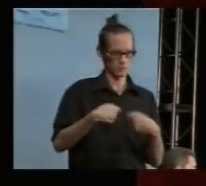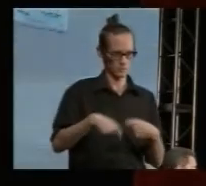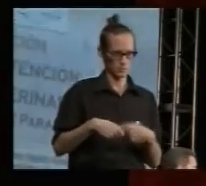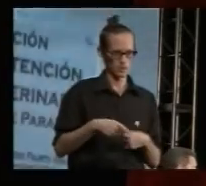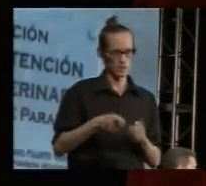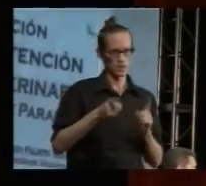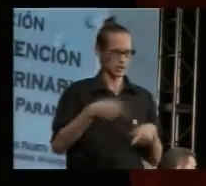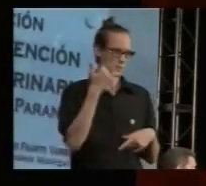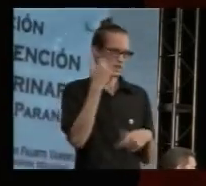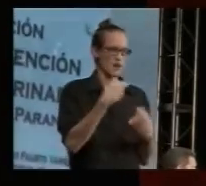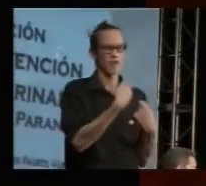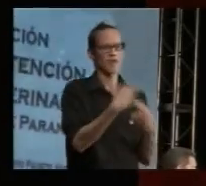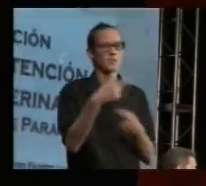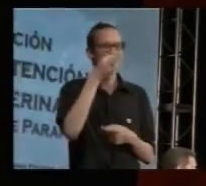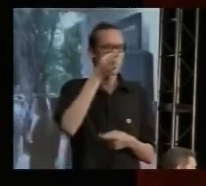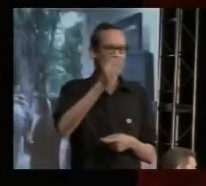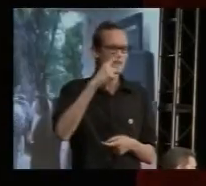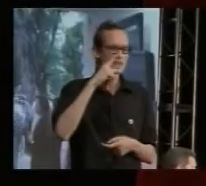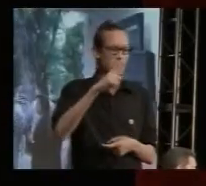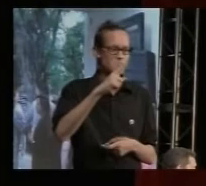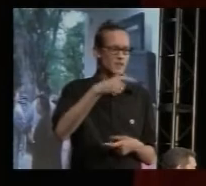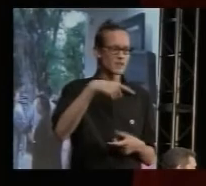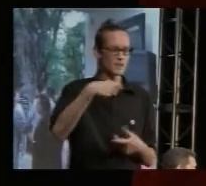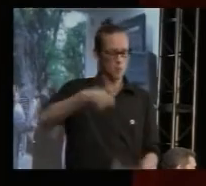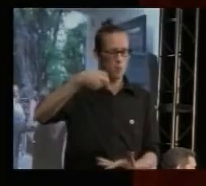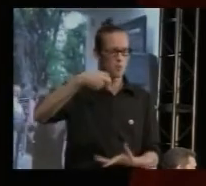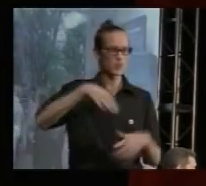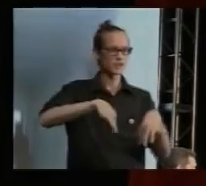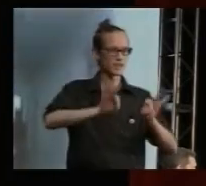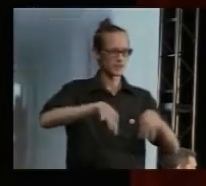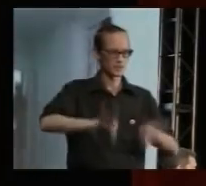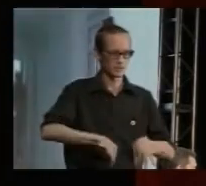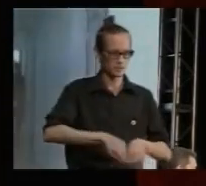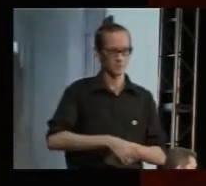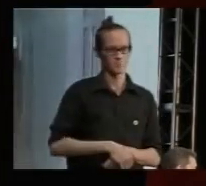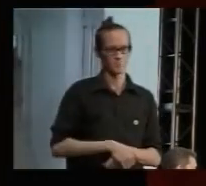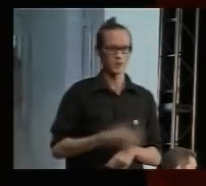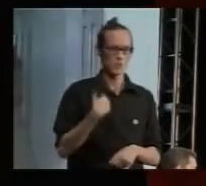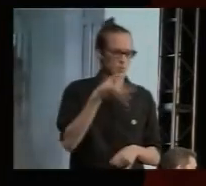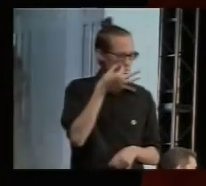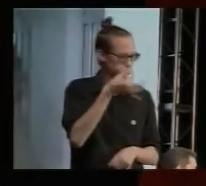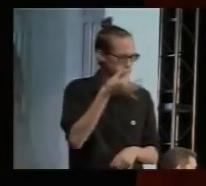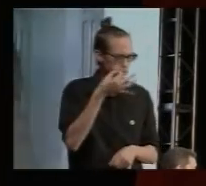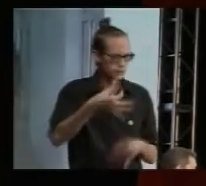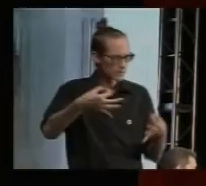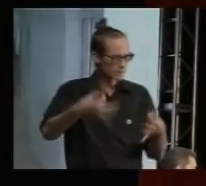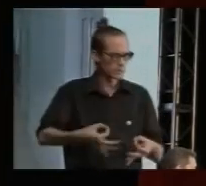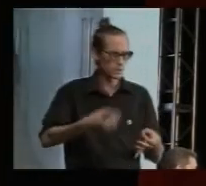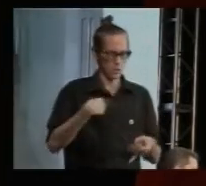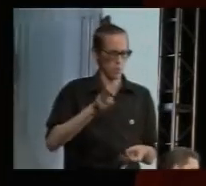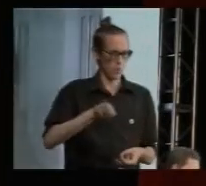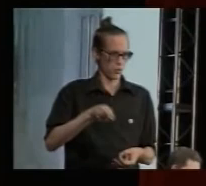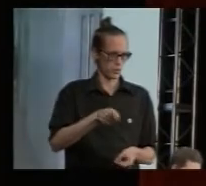repartido gratuitamente más de 20.000 bolsas de tela. Controlaremos con firmeza la